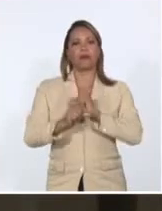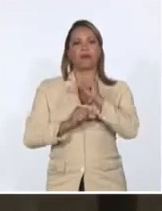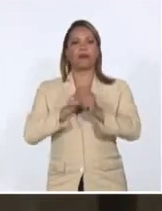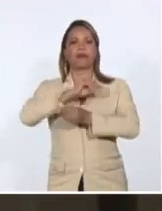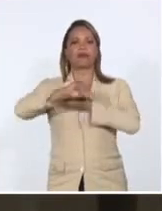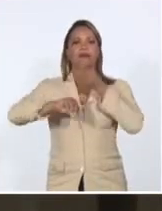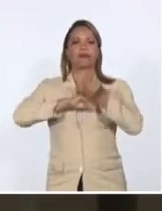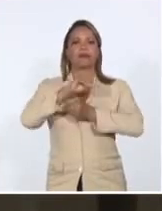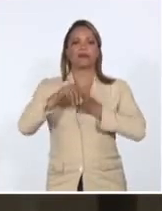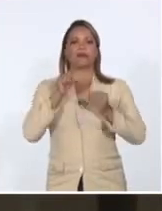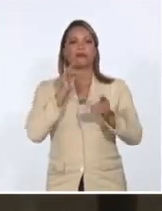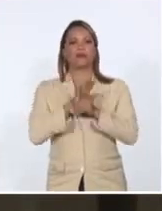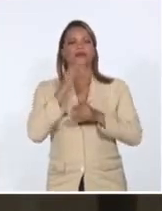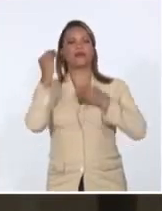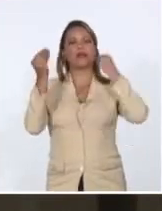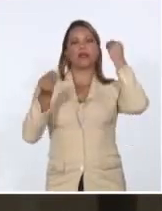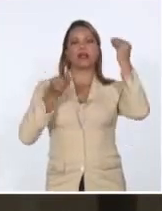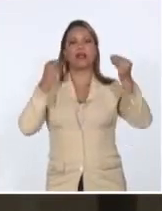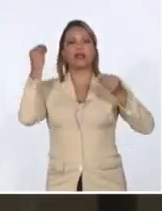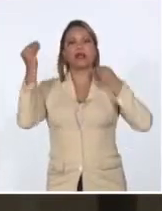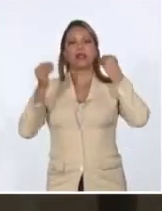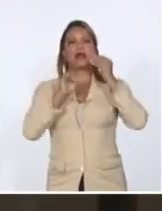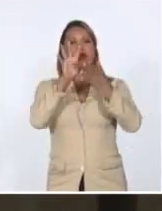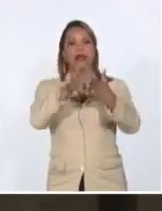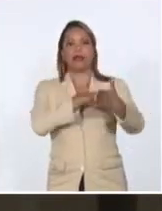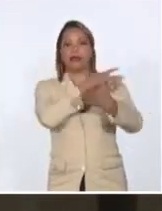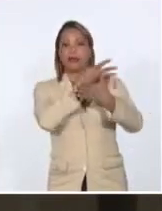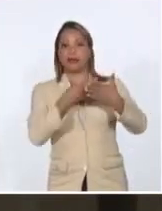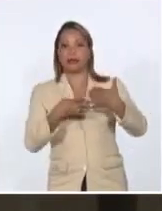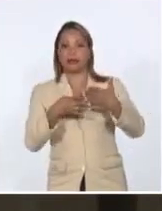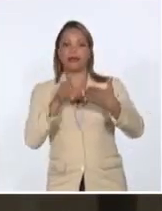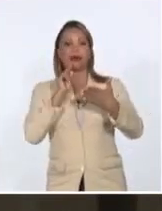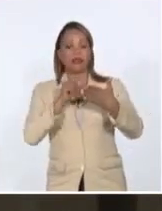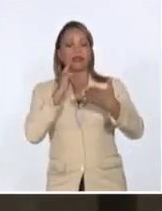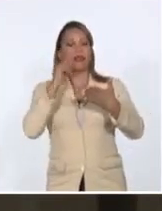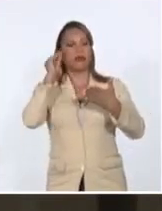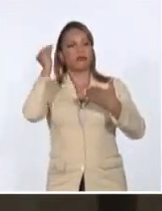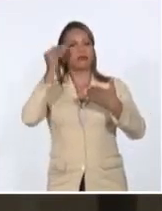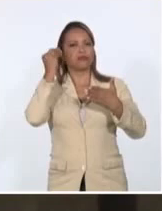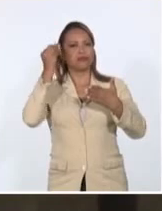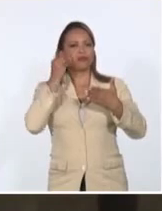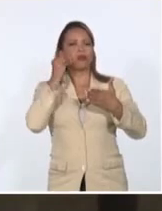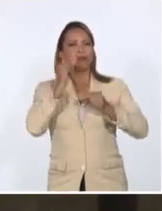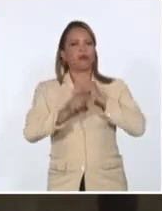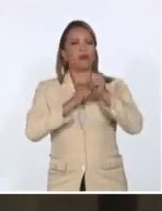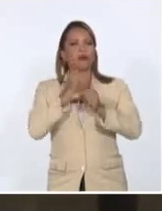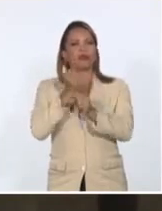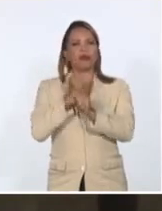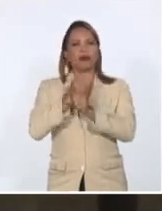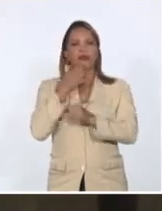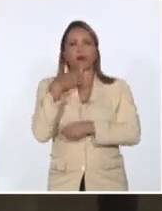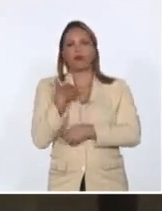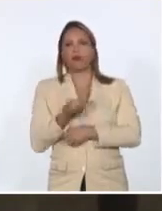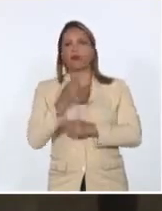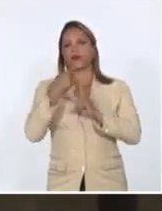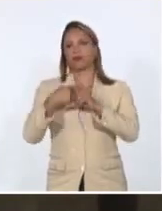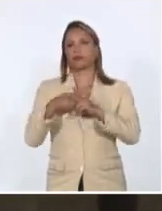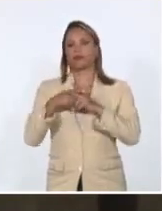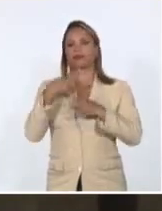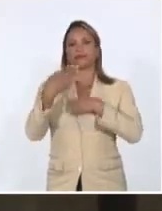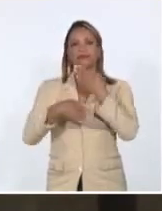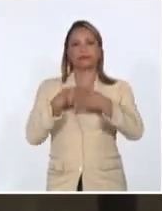a partir de los análisis que hagamos de esa estadística, que no puede ser fría, cómo vamos con políticas públicas, vamos avanzando y